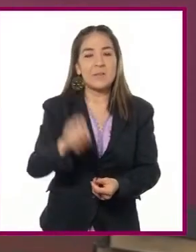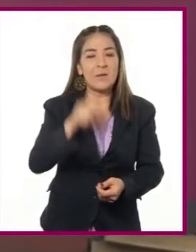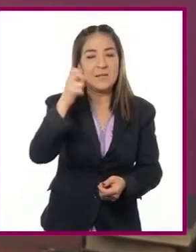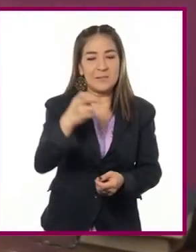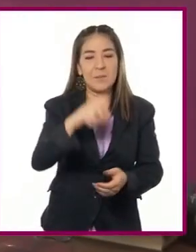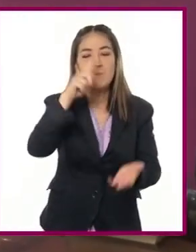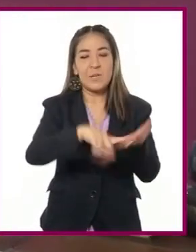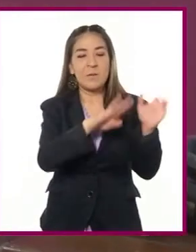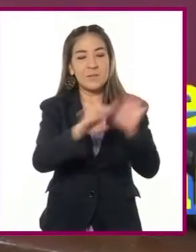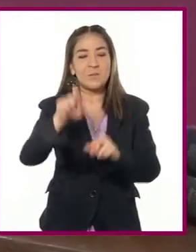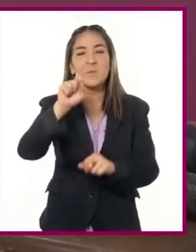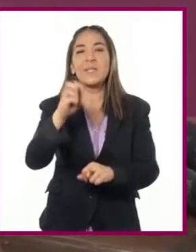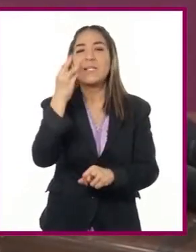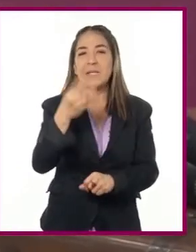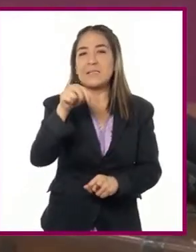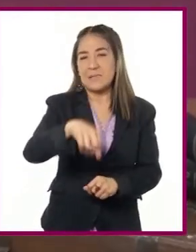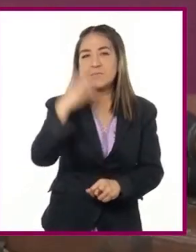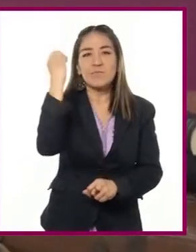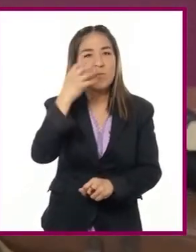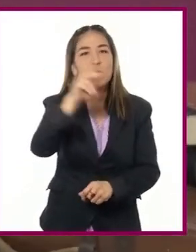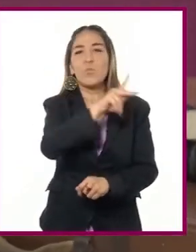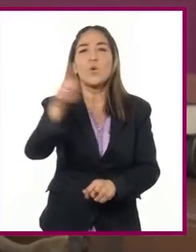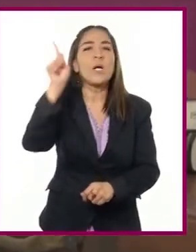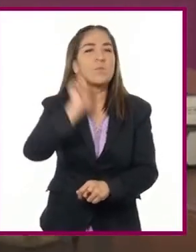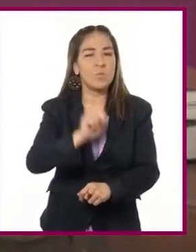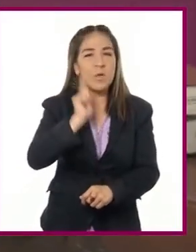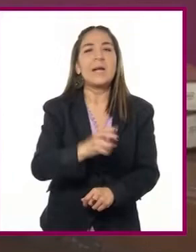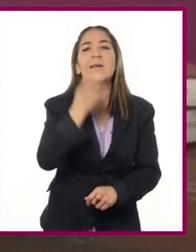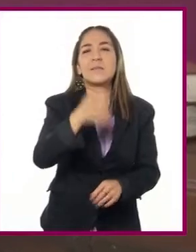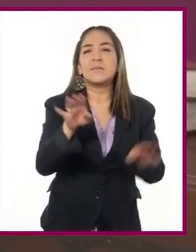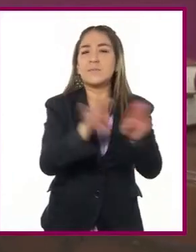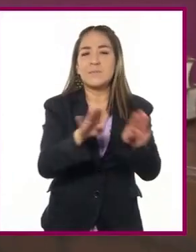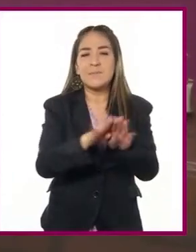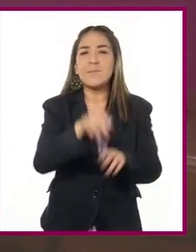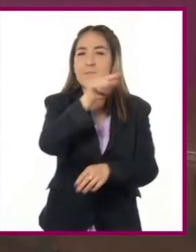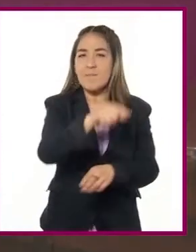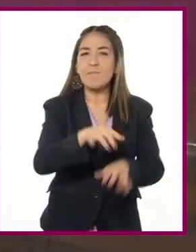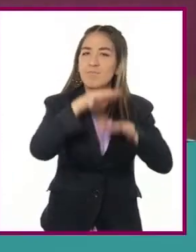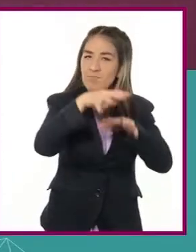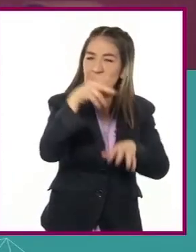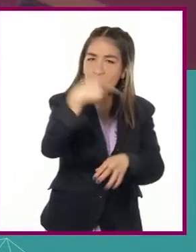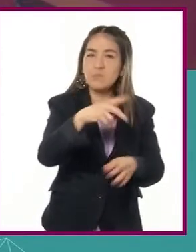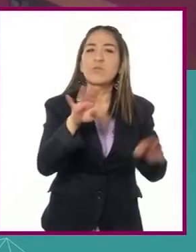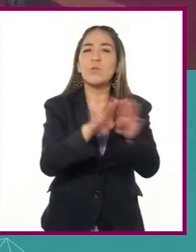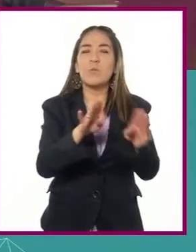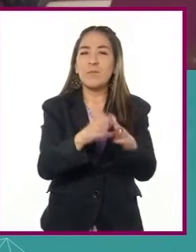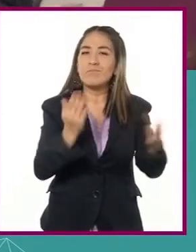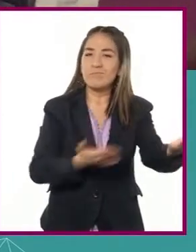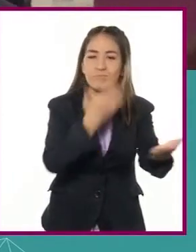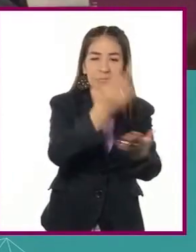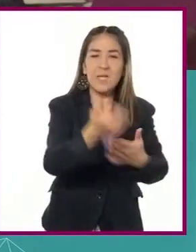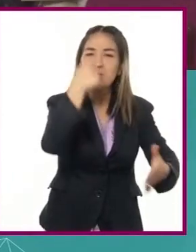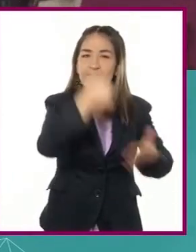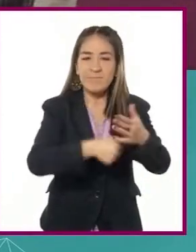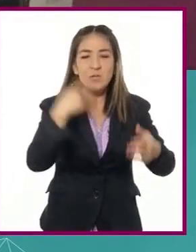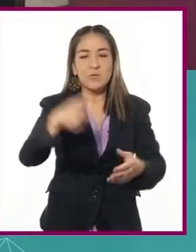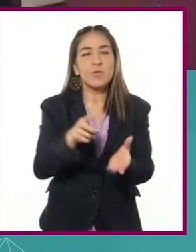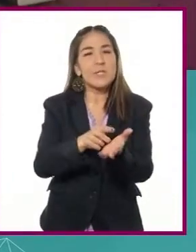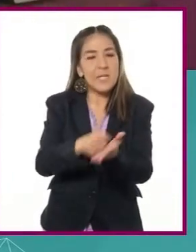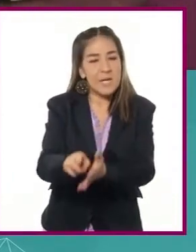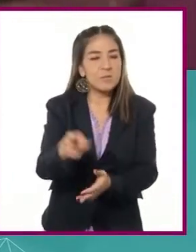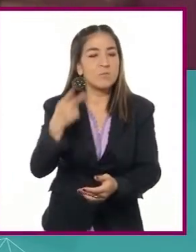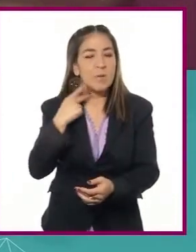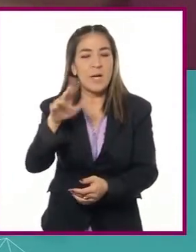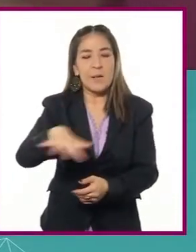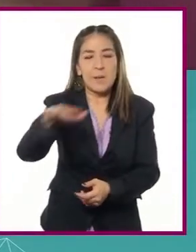de México. A lo largo de su vida, abogó por los derechos políticos de las mujeres. Fue, junto con Beatriz Peniche y Raquel